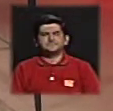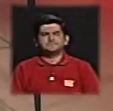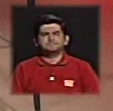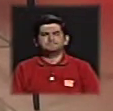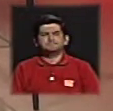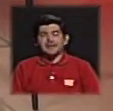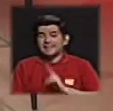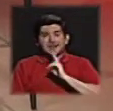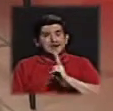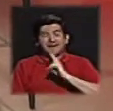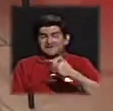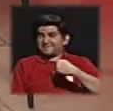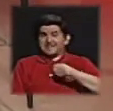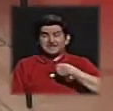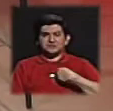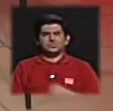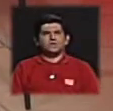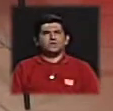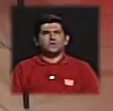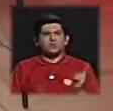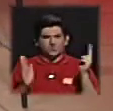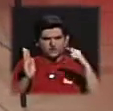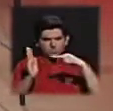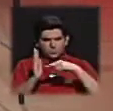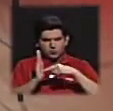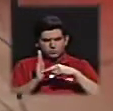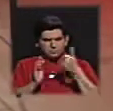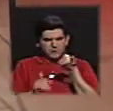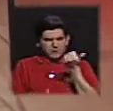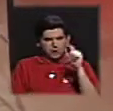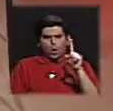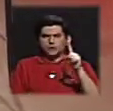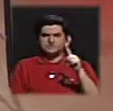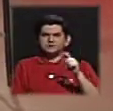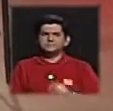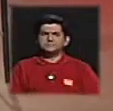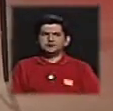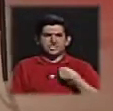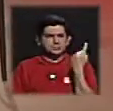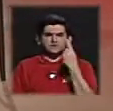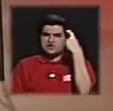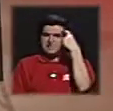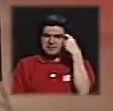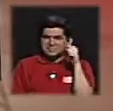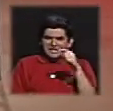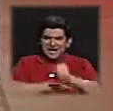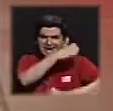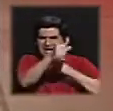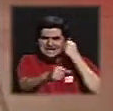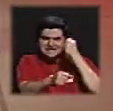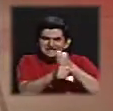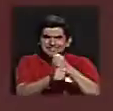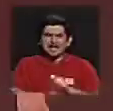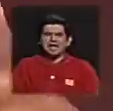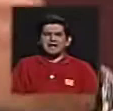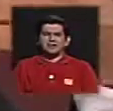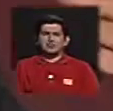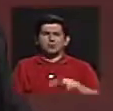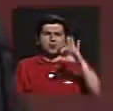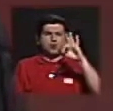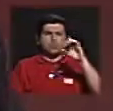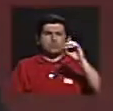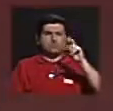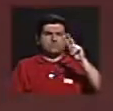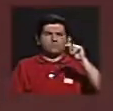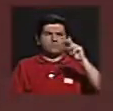bueno, la verdad es que yo desde el 2011, yo siempre pensé que ese era el año del Fonatel y que ese